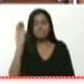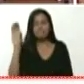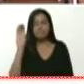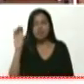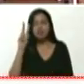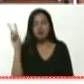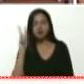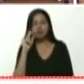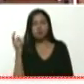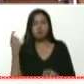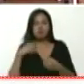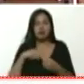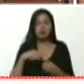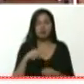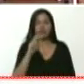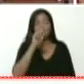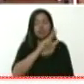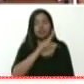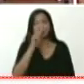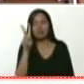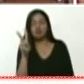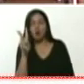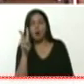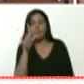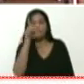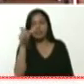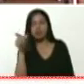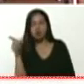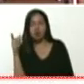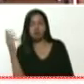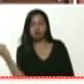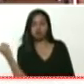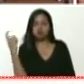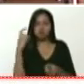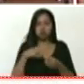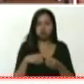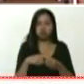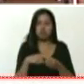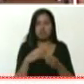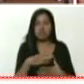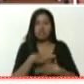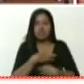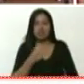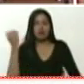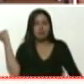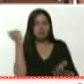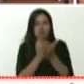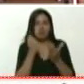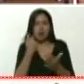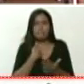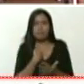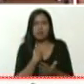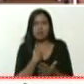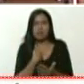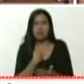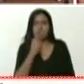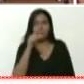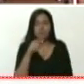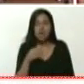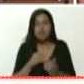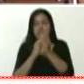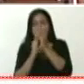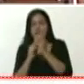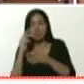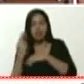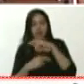a Venezuela 32 mercenarios para venir a intentar asesinarme y asesinar a dirigentes de